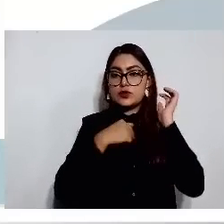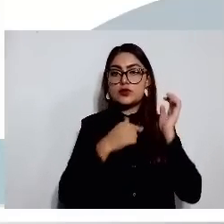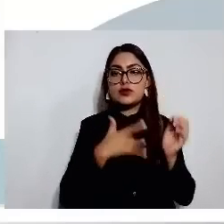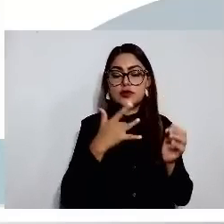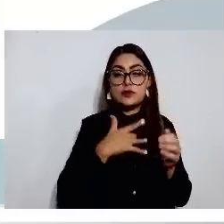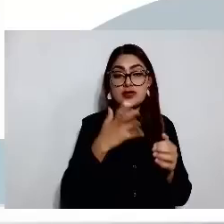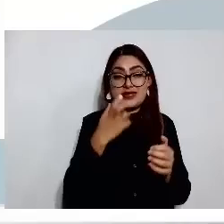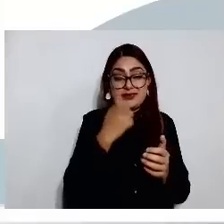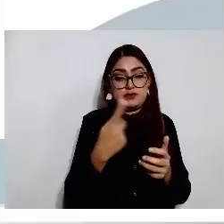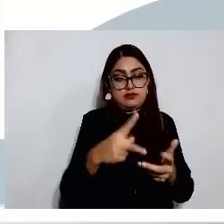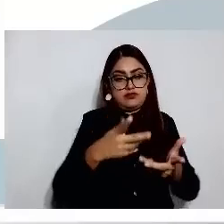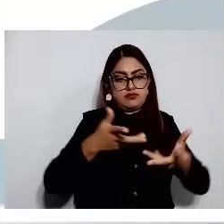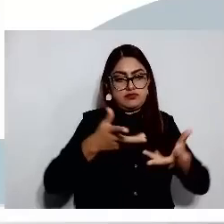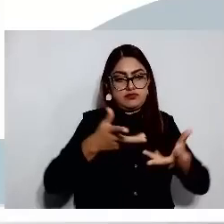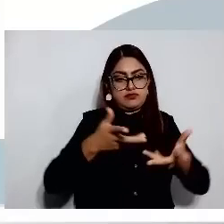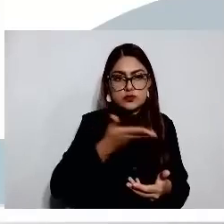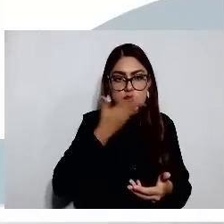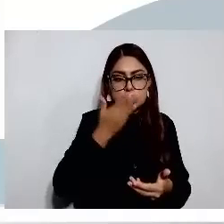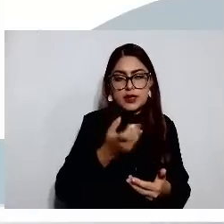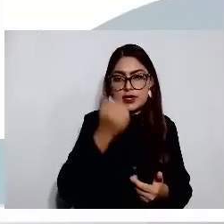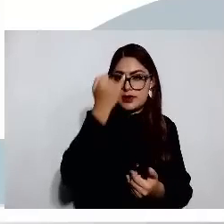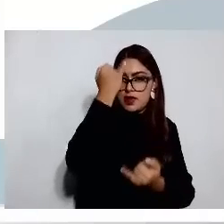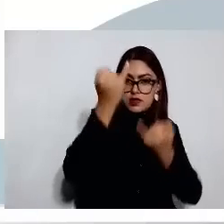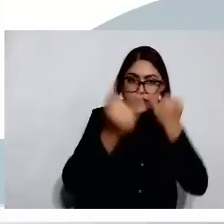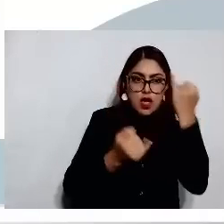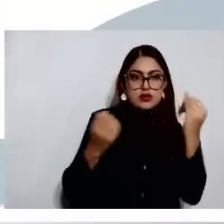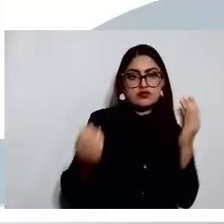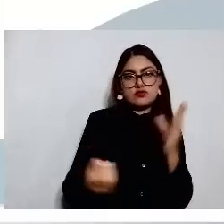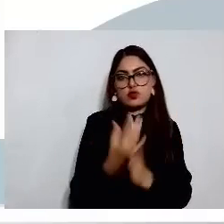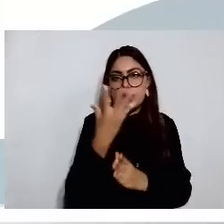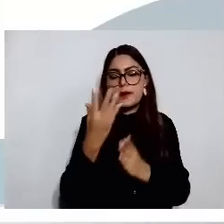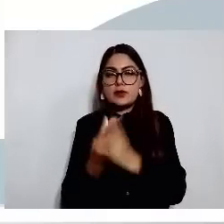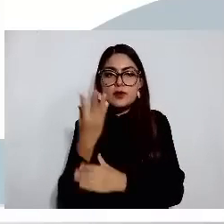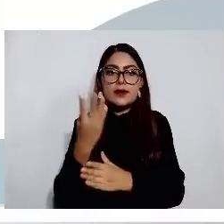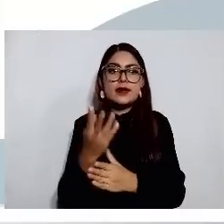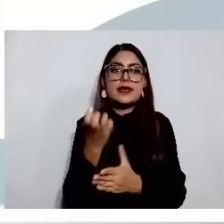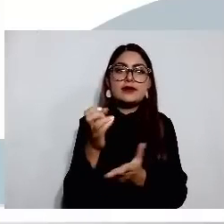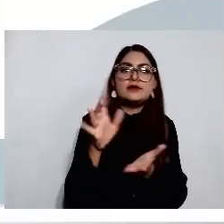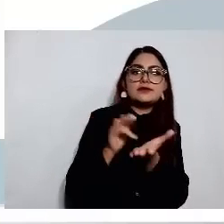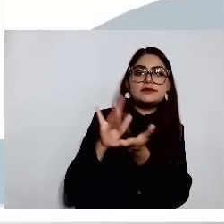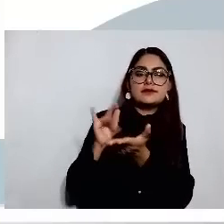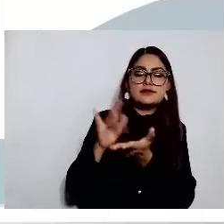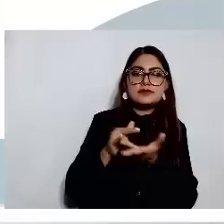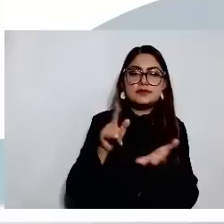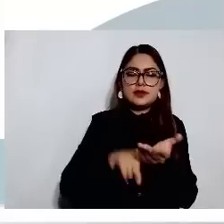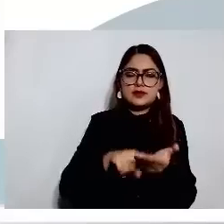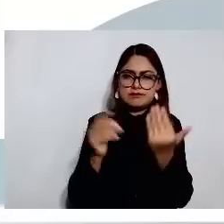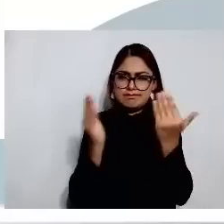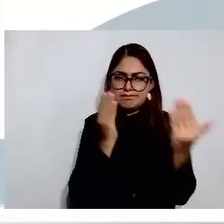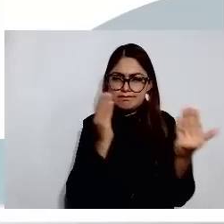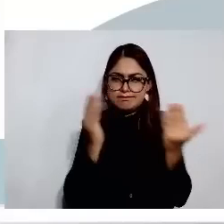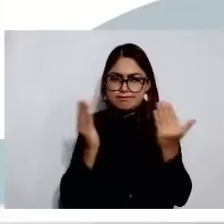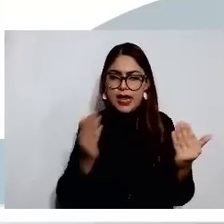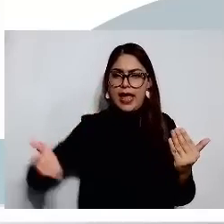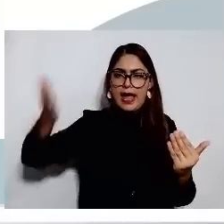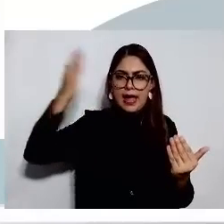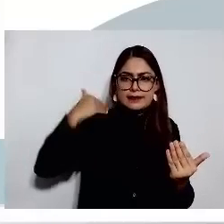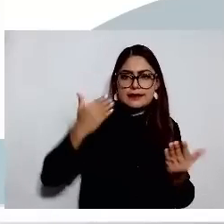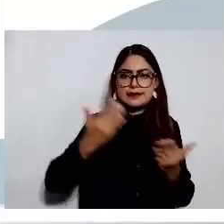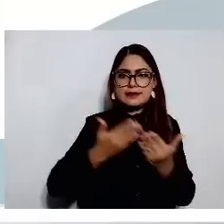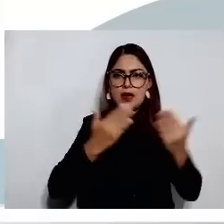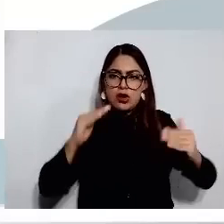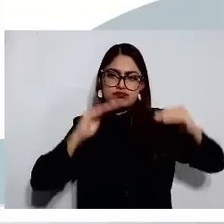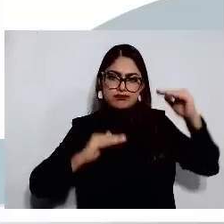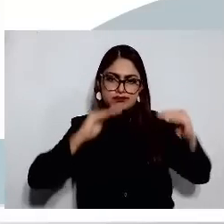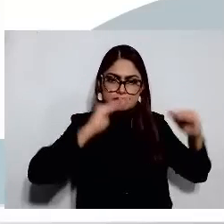son innovadoras, que recogen las desigualdades del pasado, las prácticas innovadoras que no